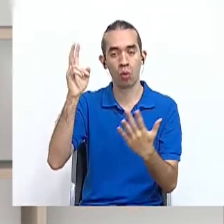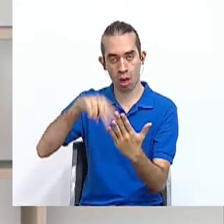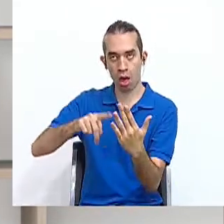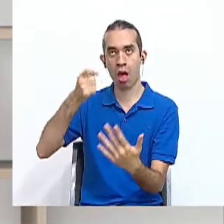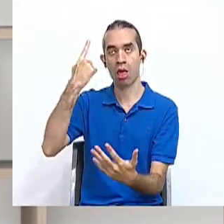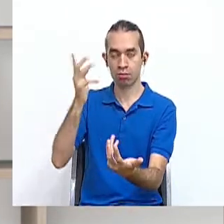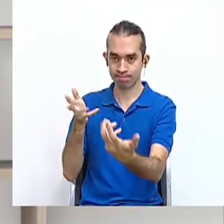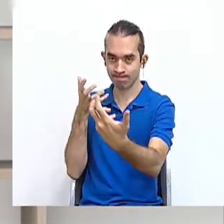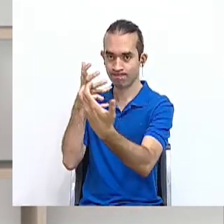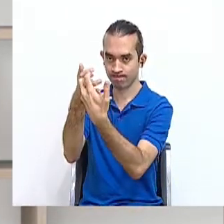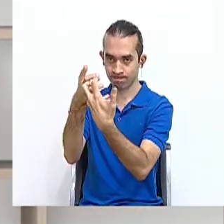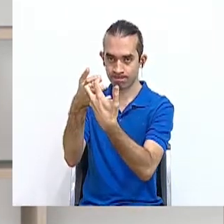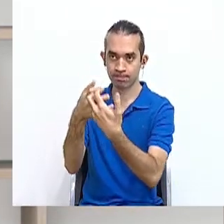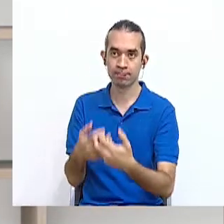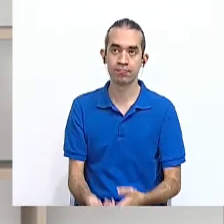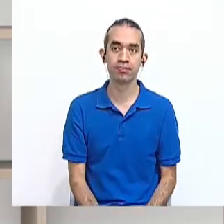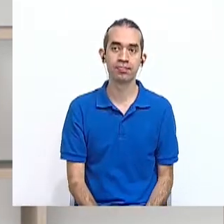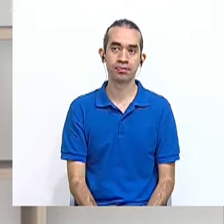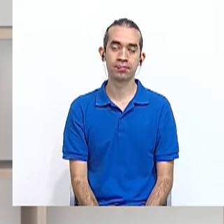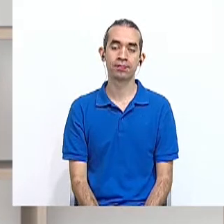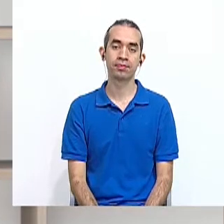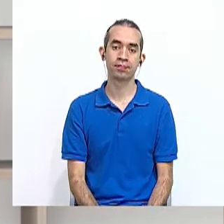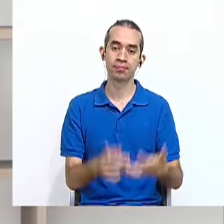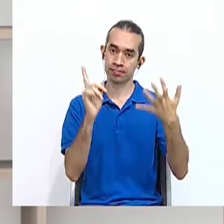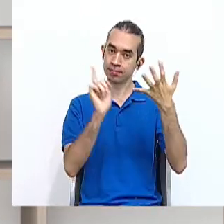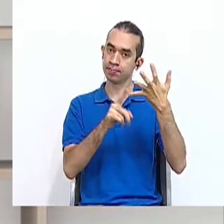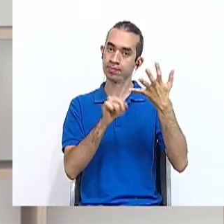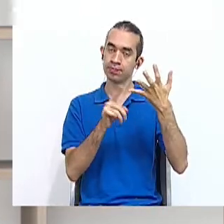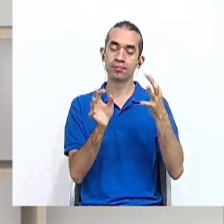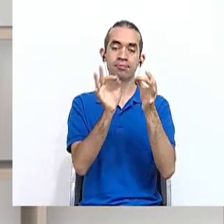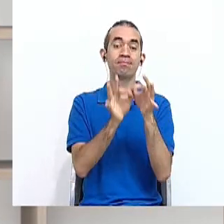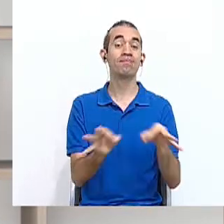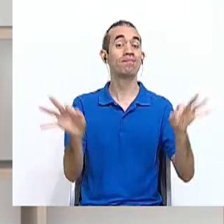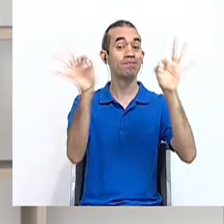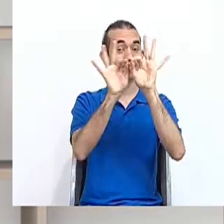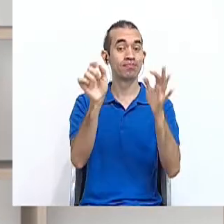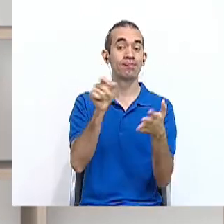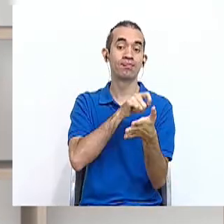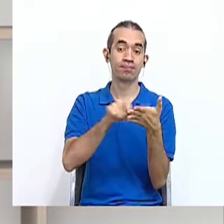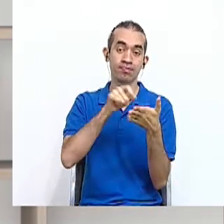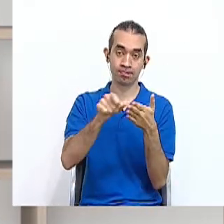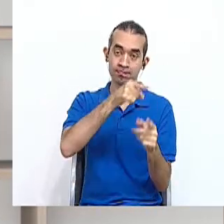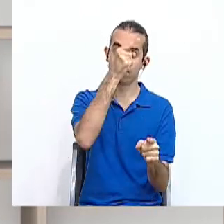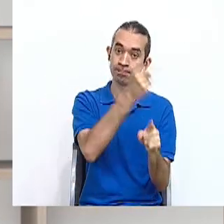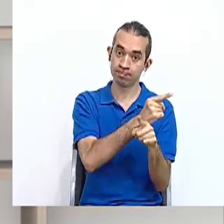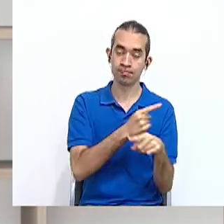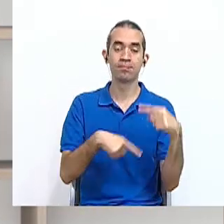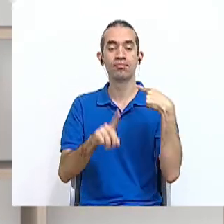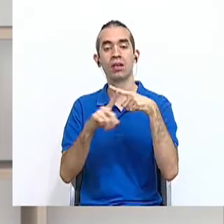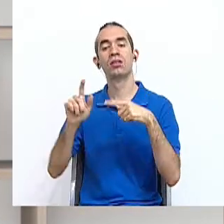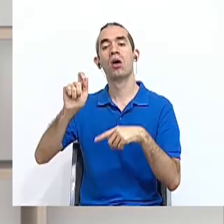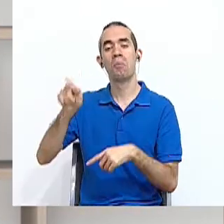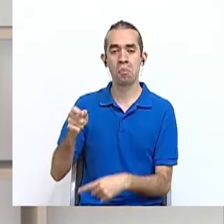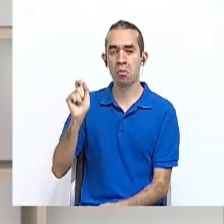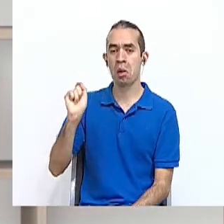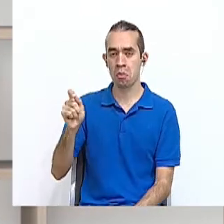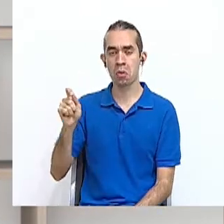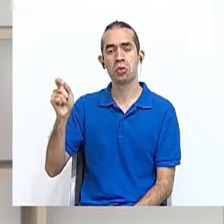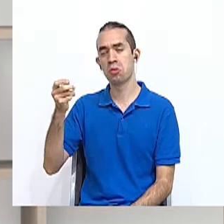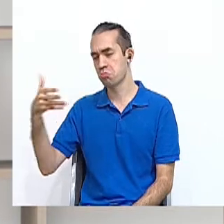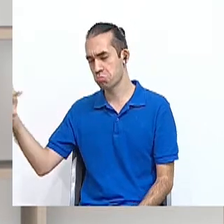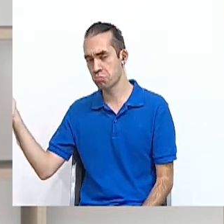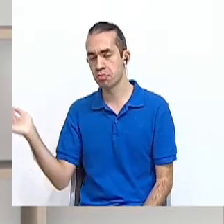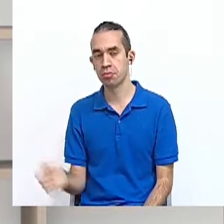la adecuación. Y recuerden la importancia de la ortografía y la puntuación. La semana pasada hablamos